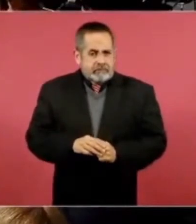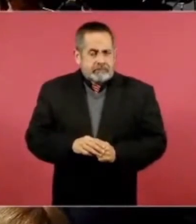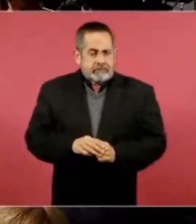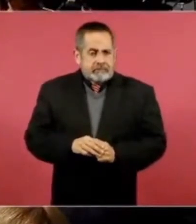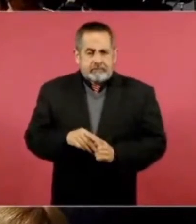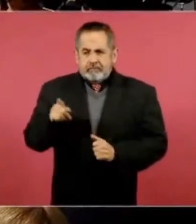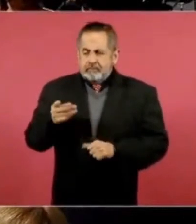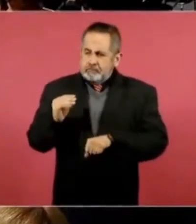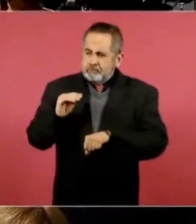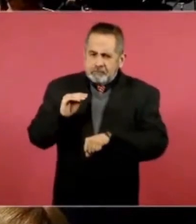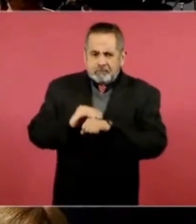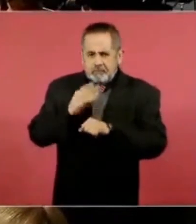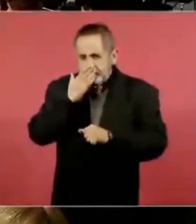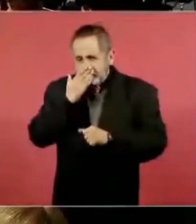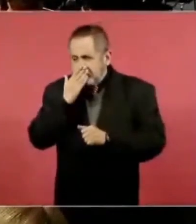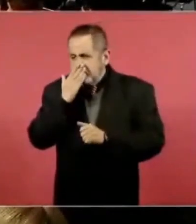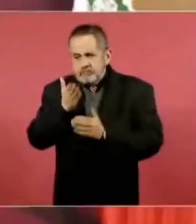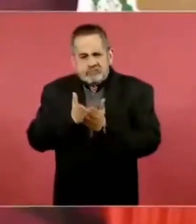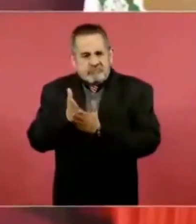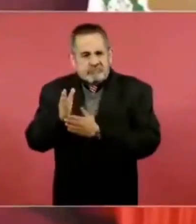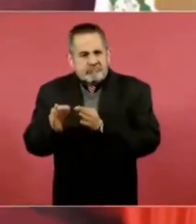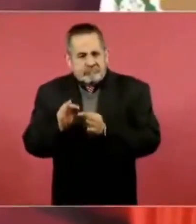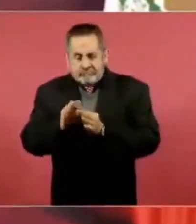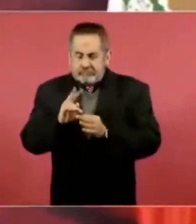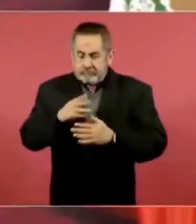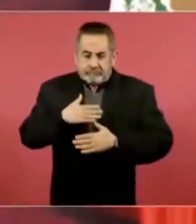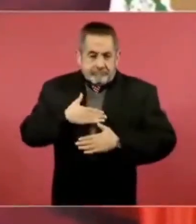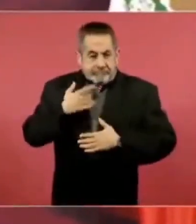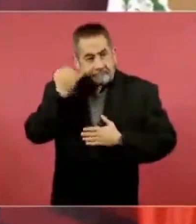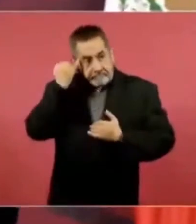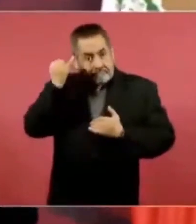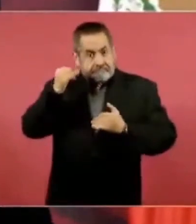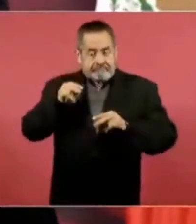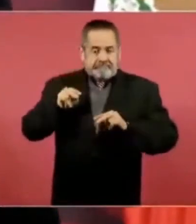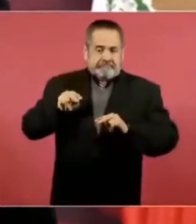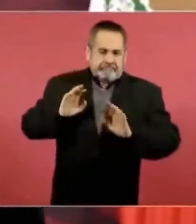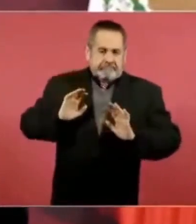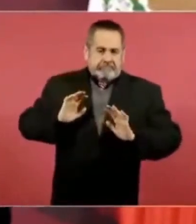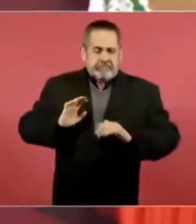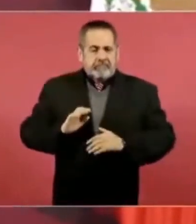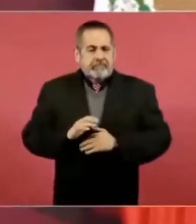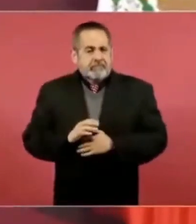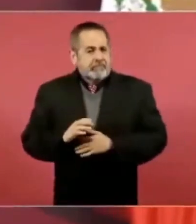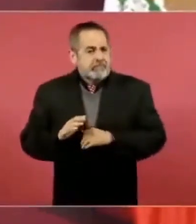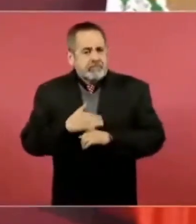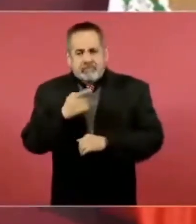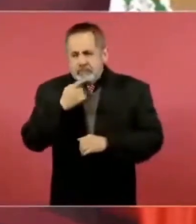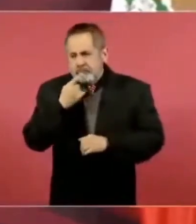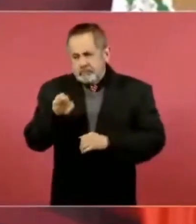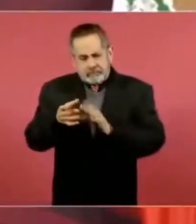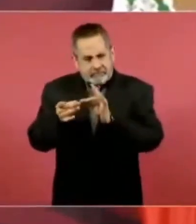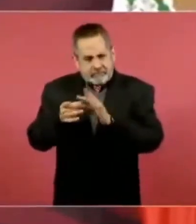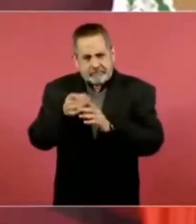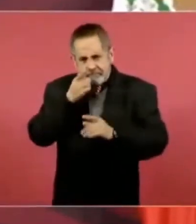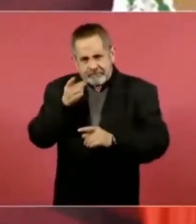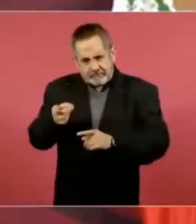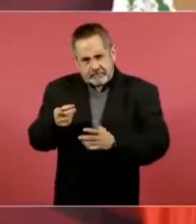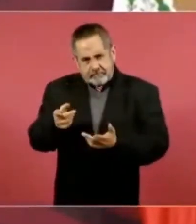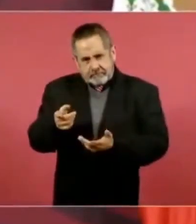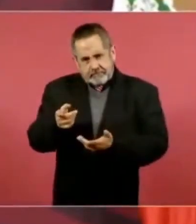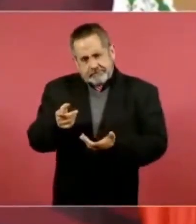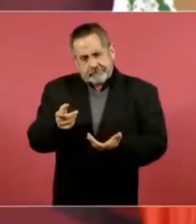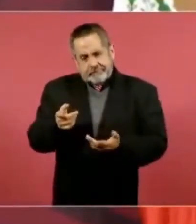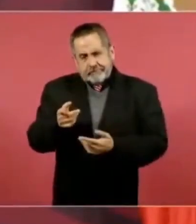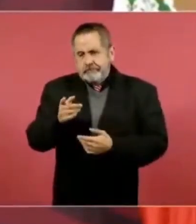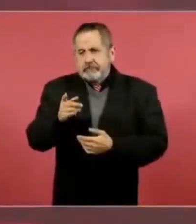se ha portado muy bien, esa era mi impresión, ¿por qué no le dices, sí, para